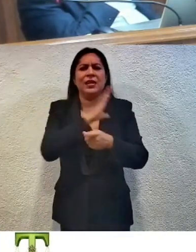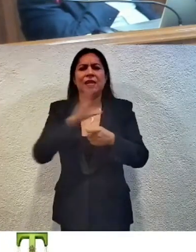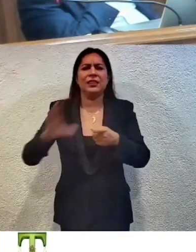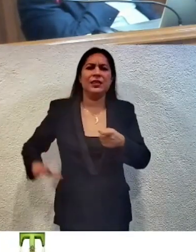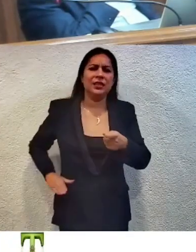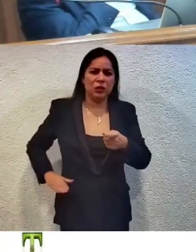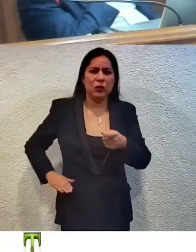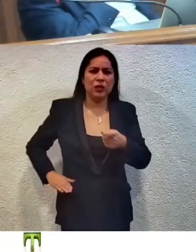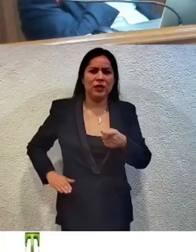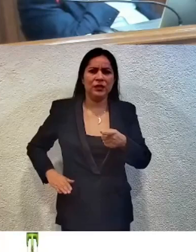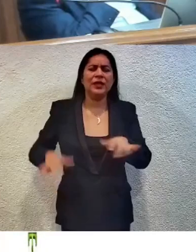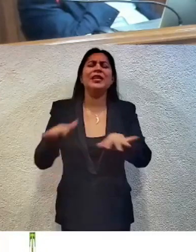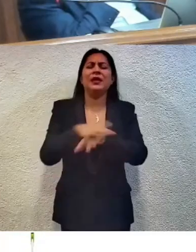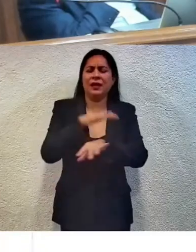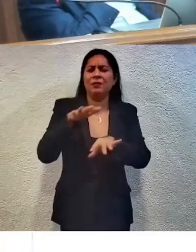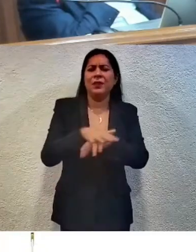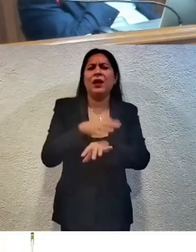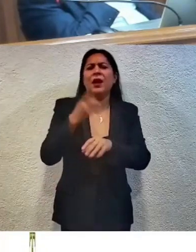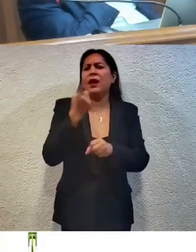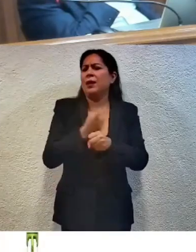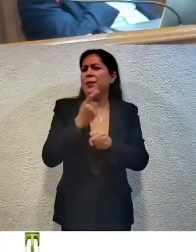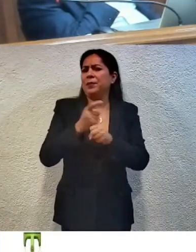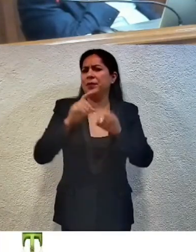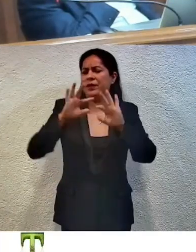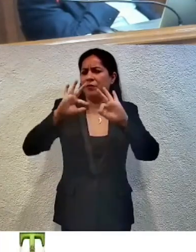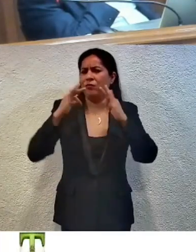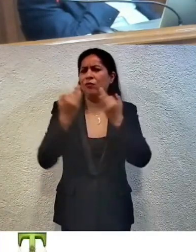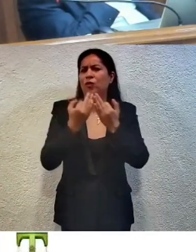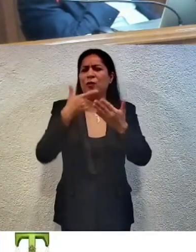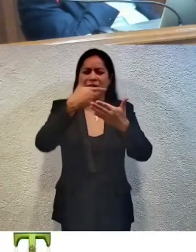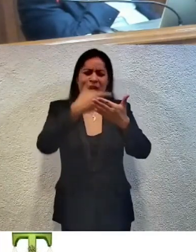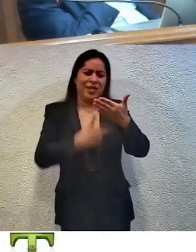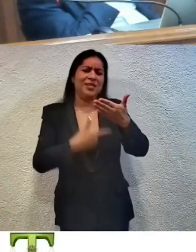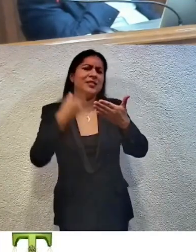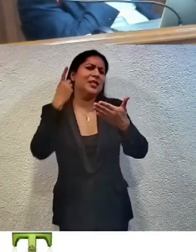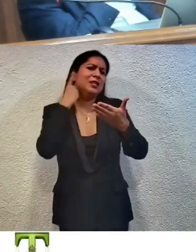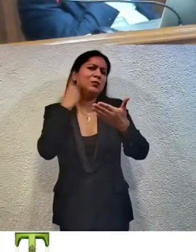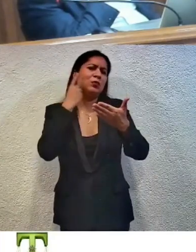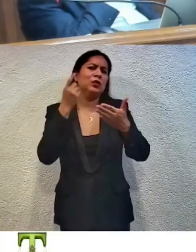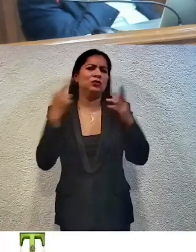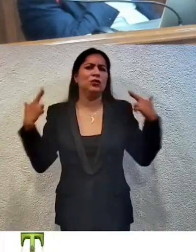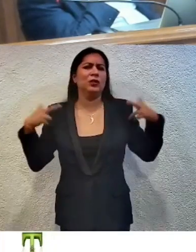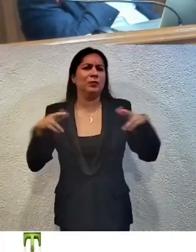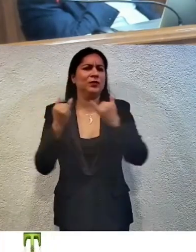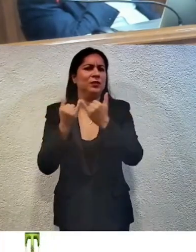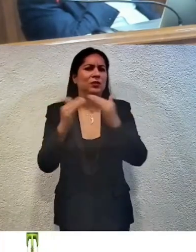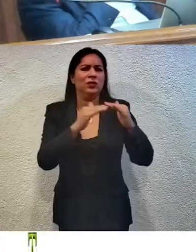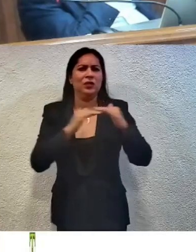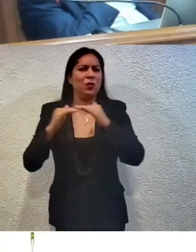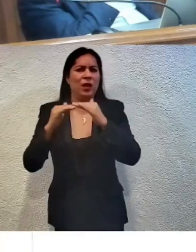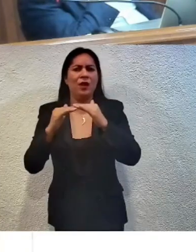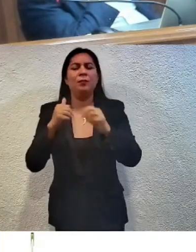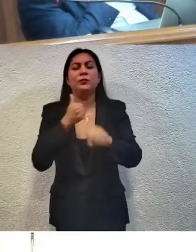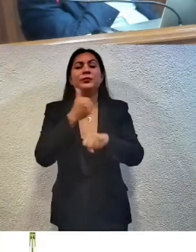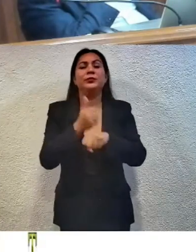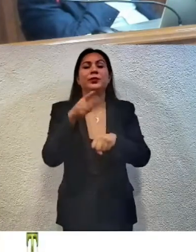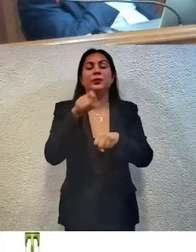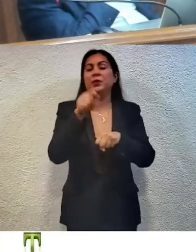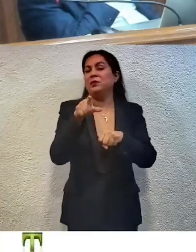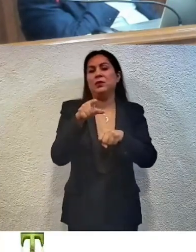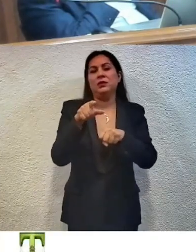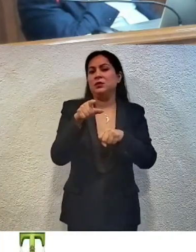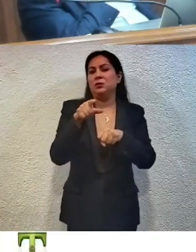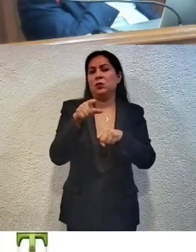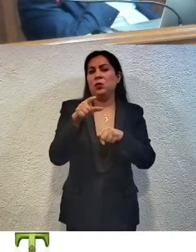que sustituiría a la primera fórmula de la lista de diputaciones de representación proporcional postulada por el mencionado